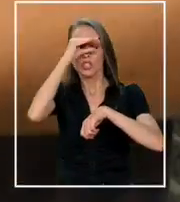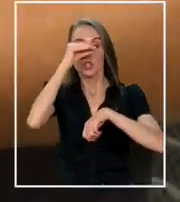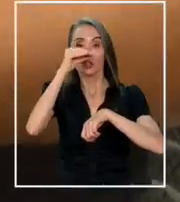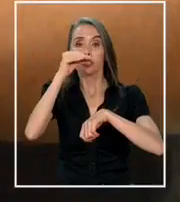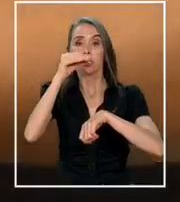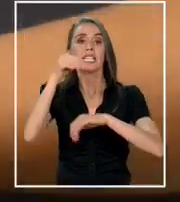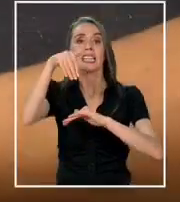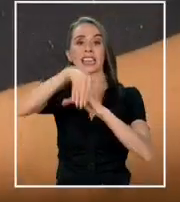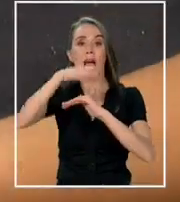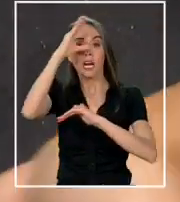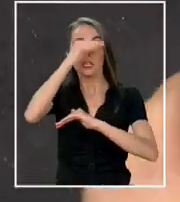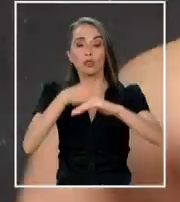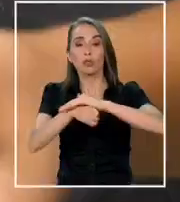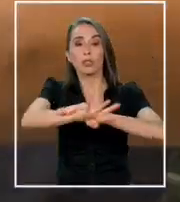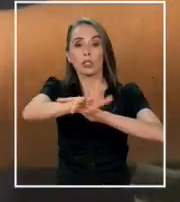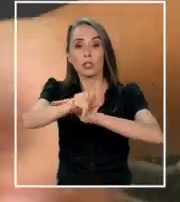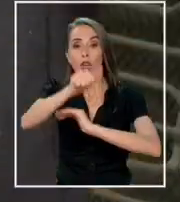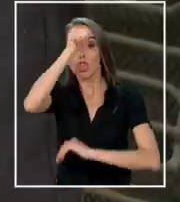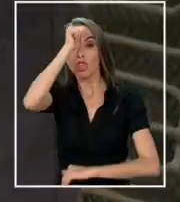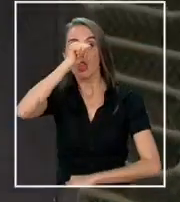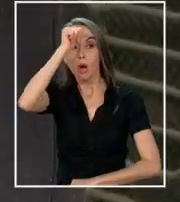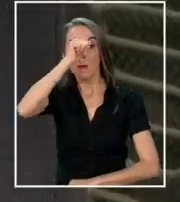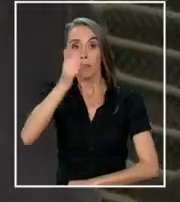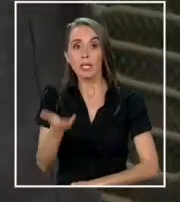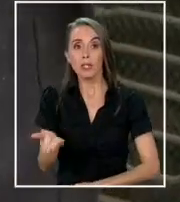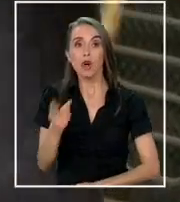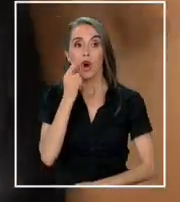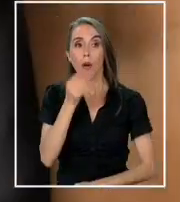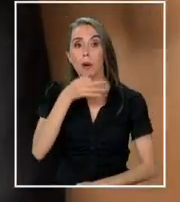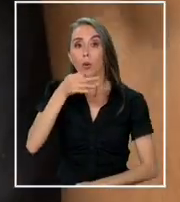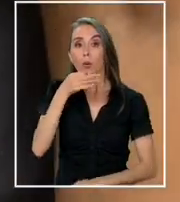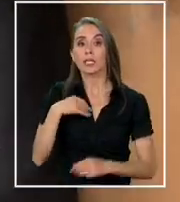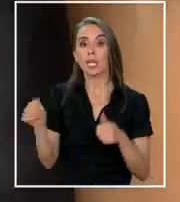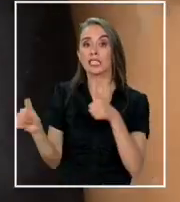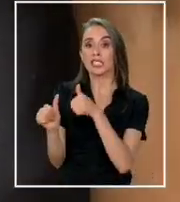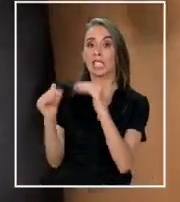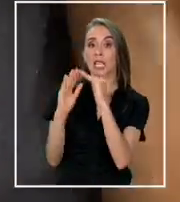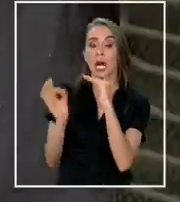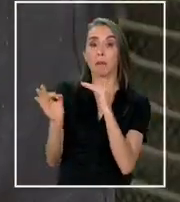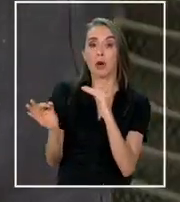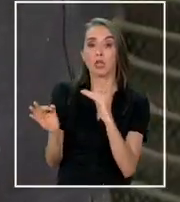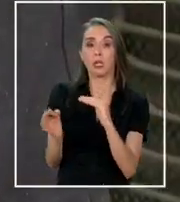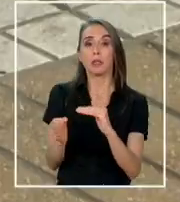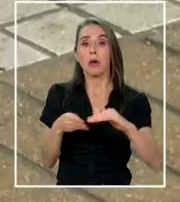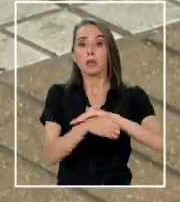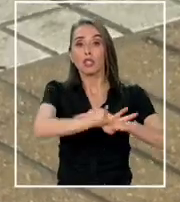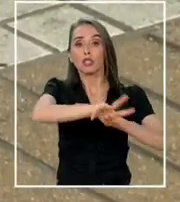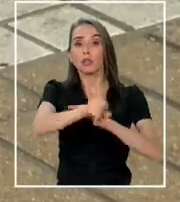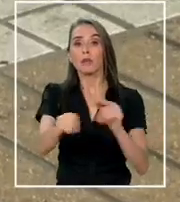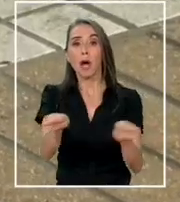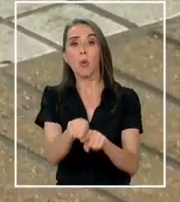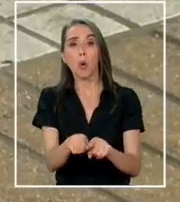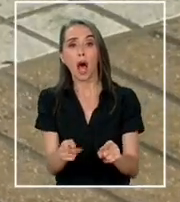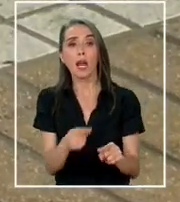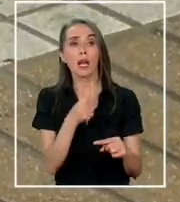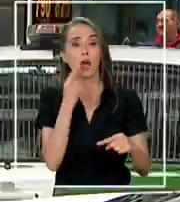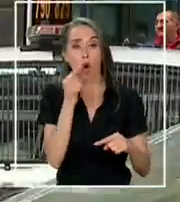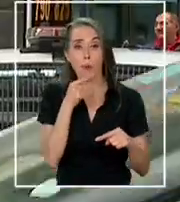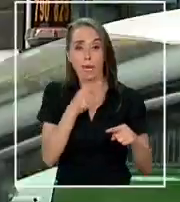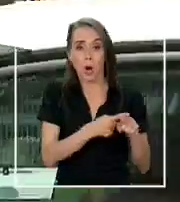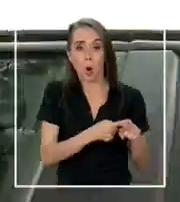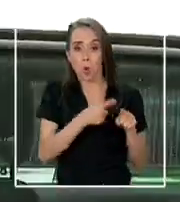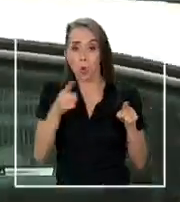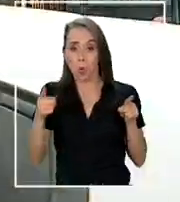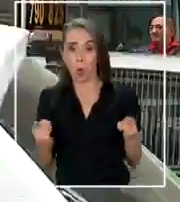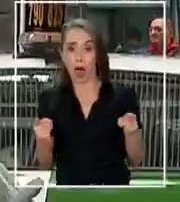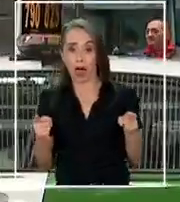Perdón tarde noche un día domingo y estamos cerca de la moneda y igual aquí esta cuadra y muy poca